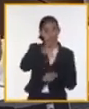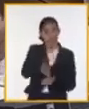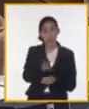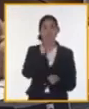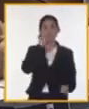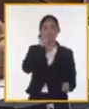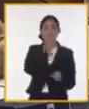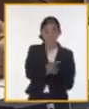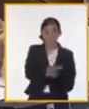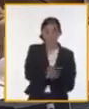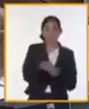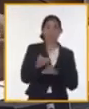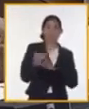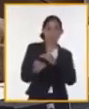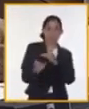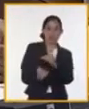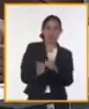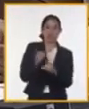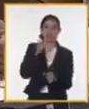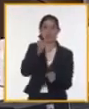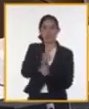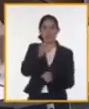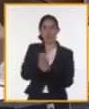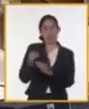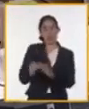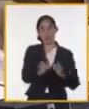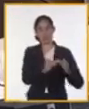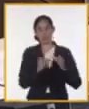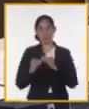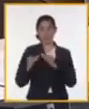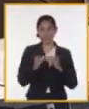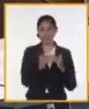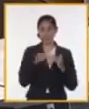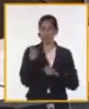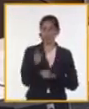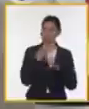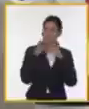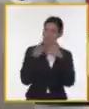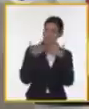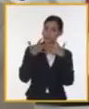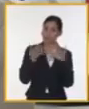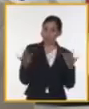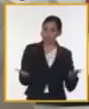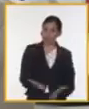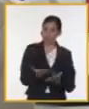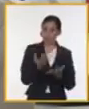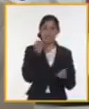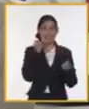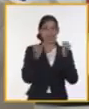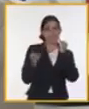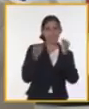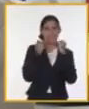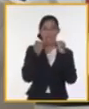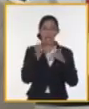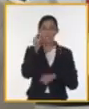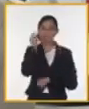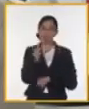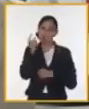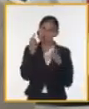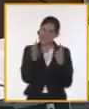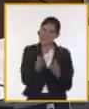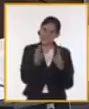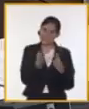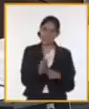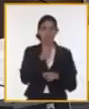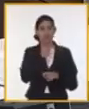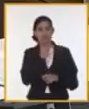se realiza el trabajo comunitario, vamos a decir, donde podemos tener identificadas las personas que necesitamos